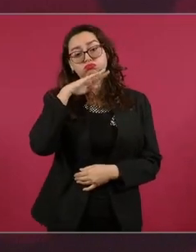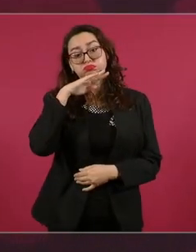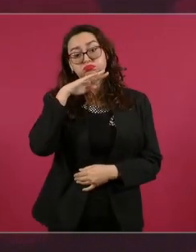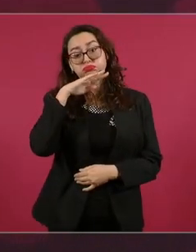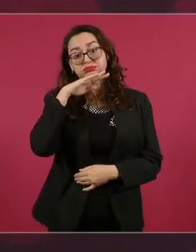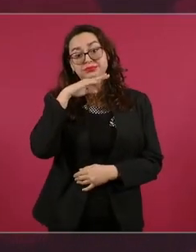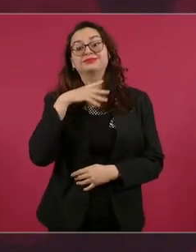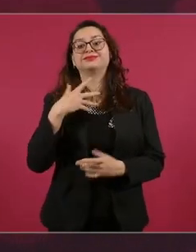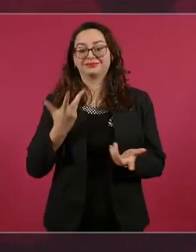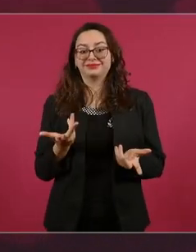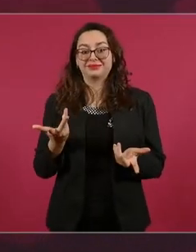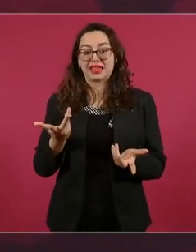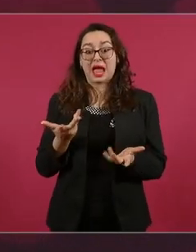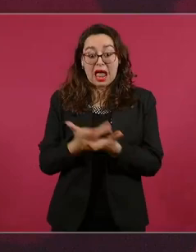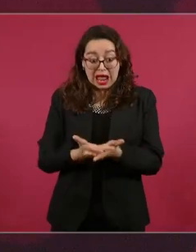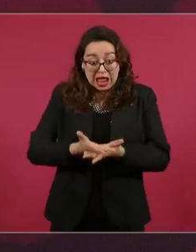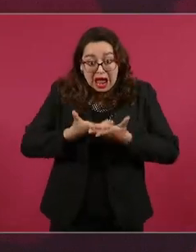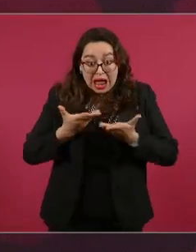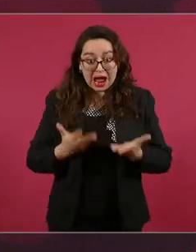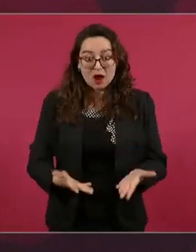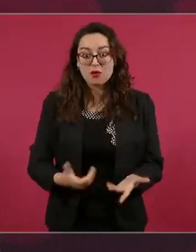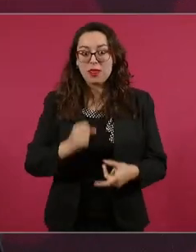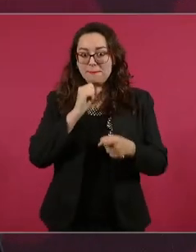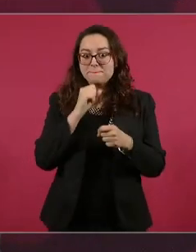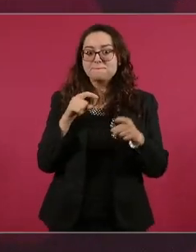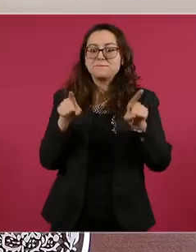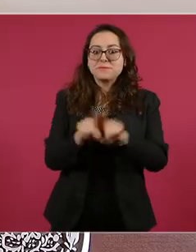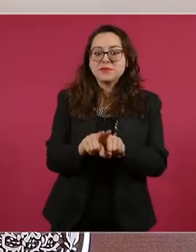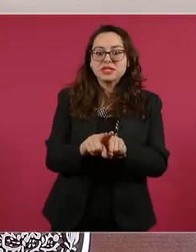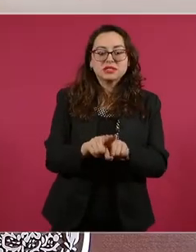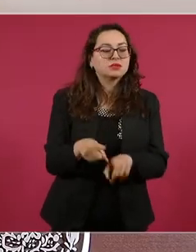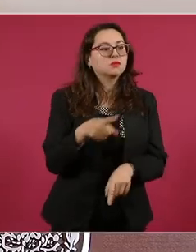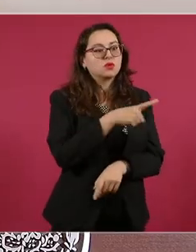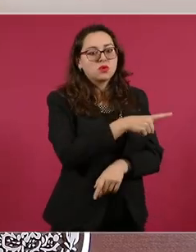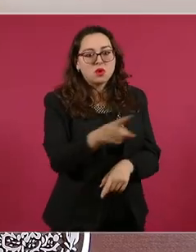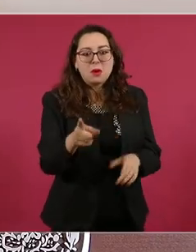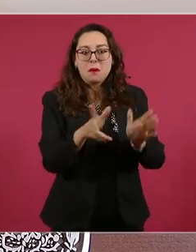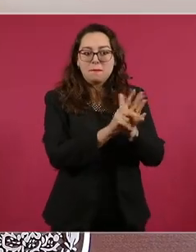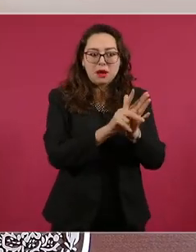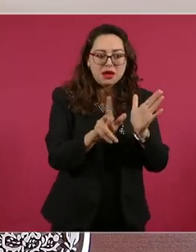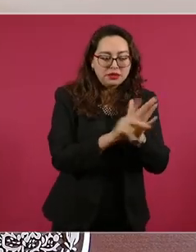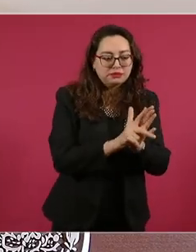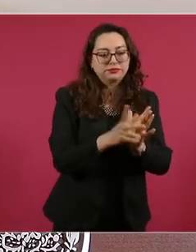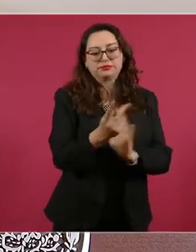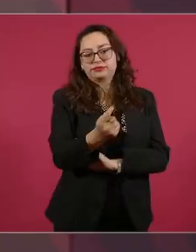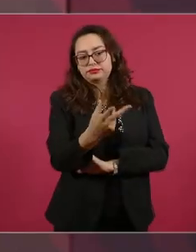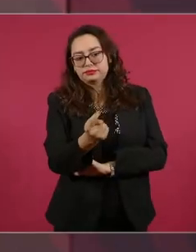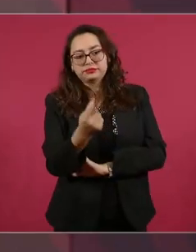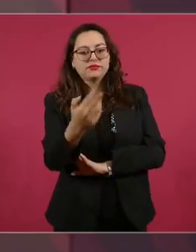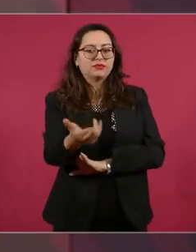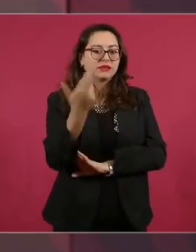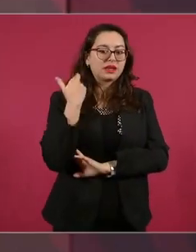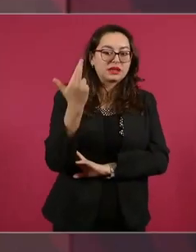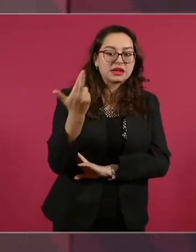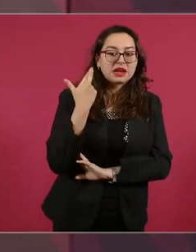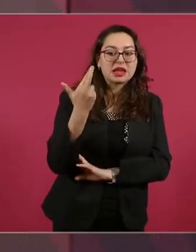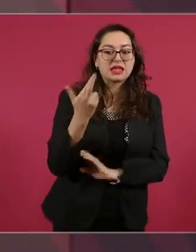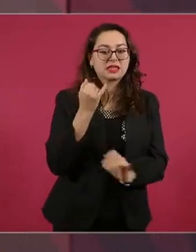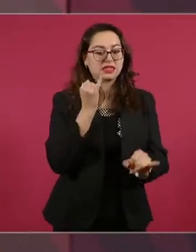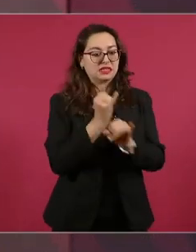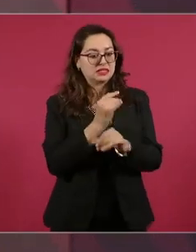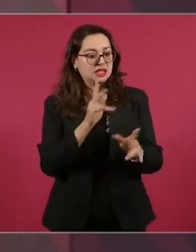Son todas las televisoras, todos los periódicos, los programas de radio,